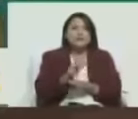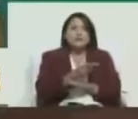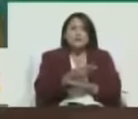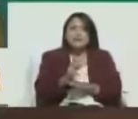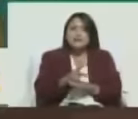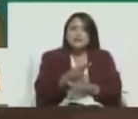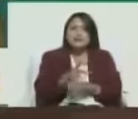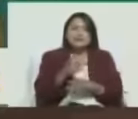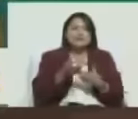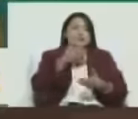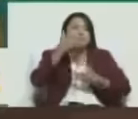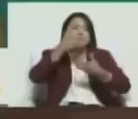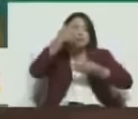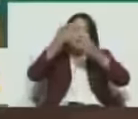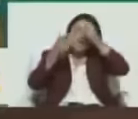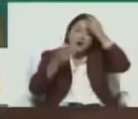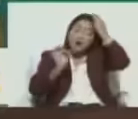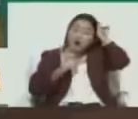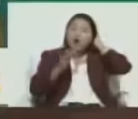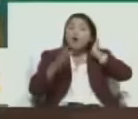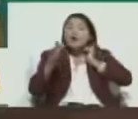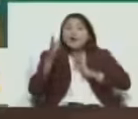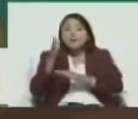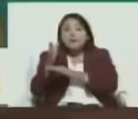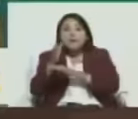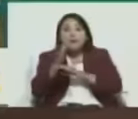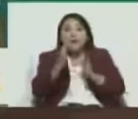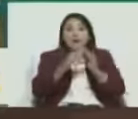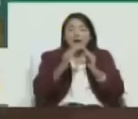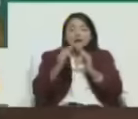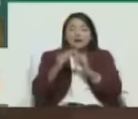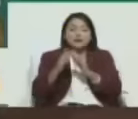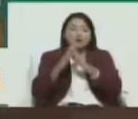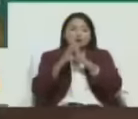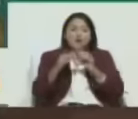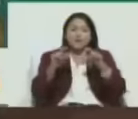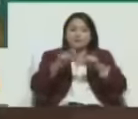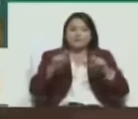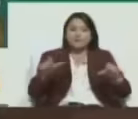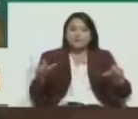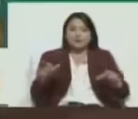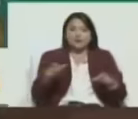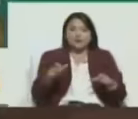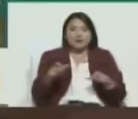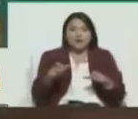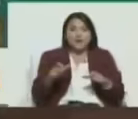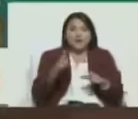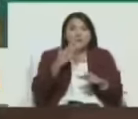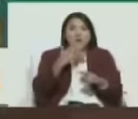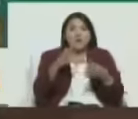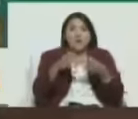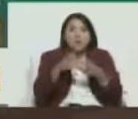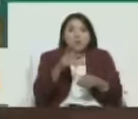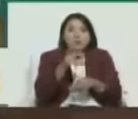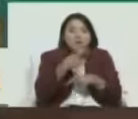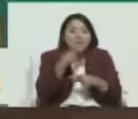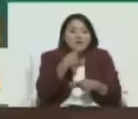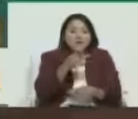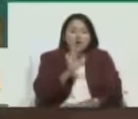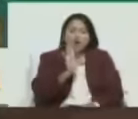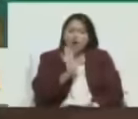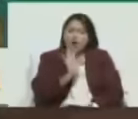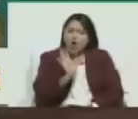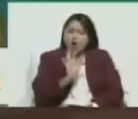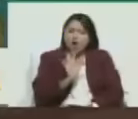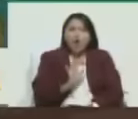pintar, ir casa por casa. Es decir, esto nos convoca a todas y a todos. No necesitas ser parte de una organización política o